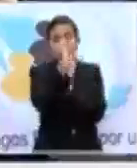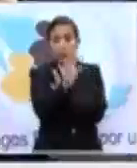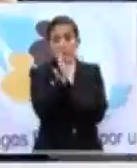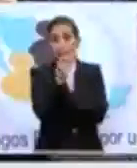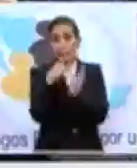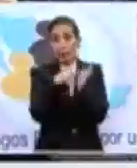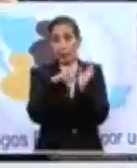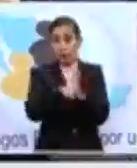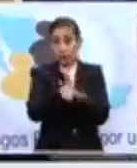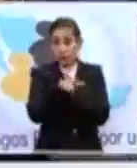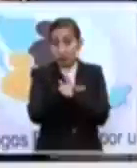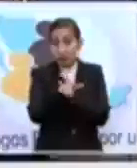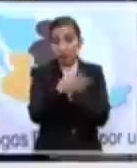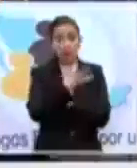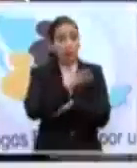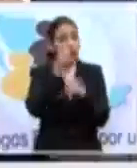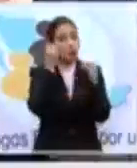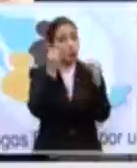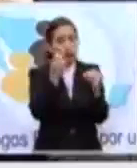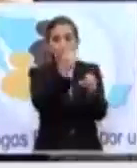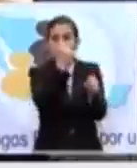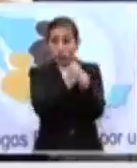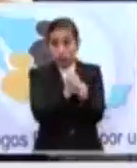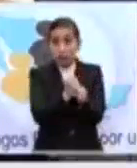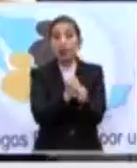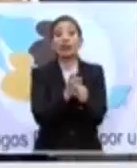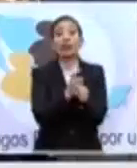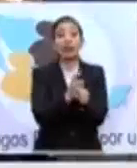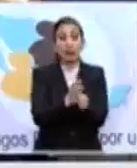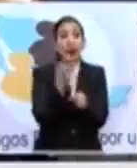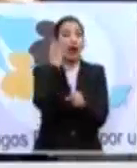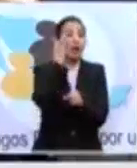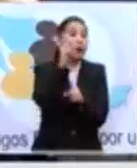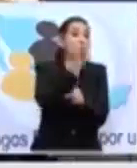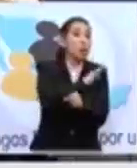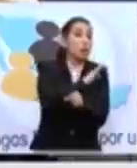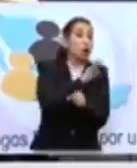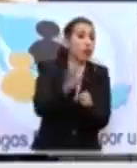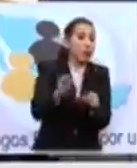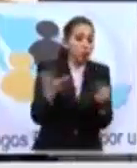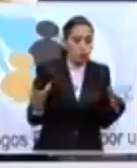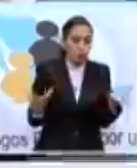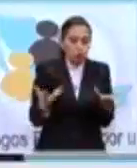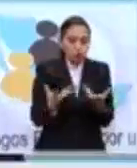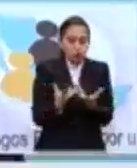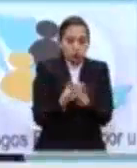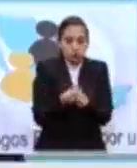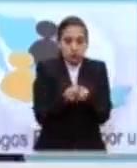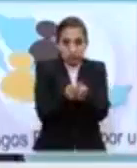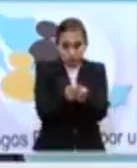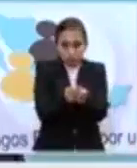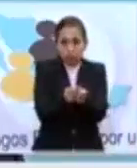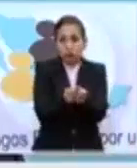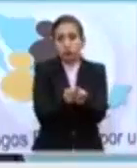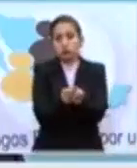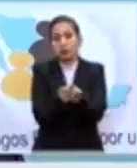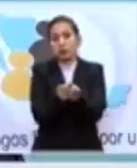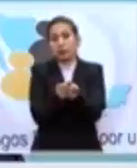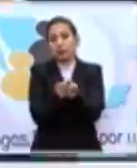febrero del 17, tenemos mucha oportunidad a ver si podemos fusionar el A y el